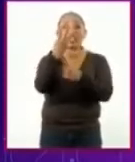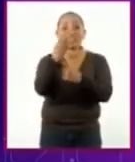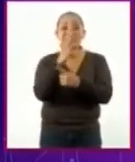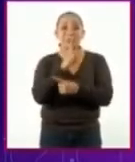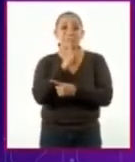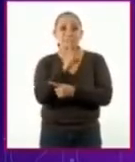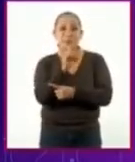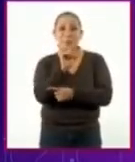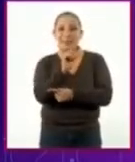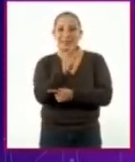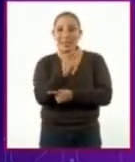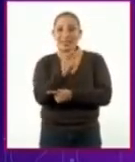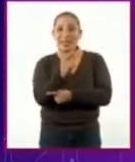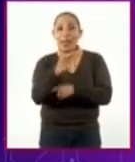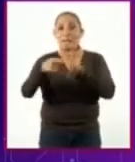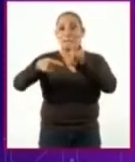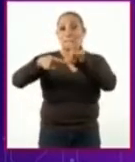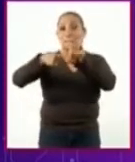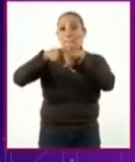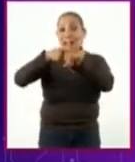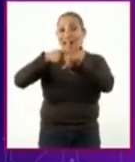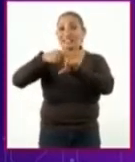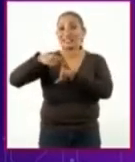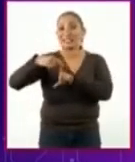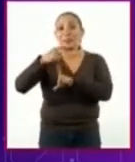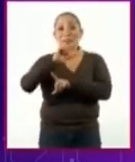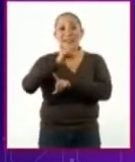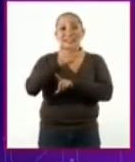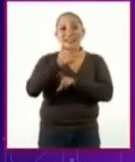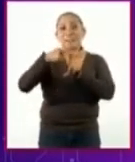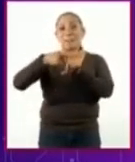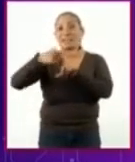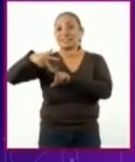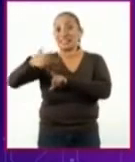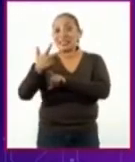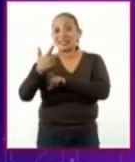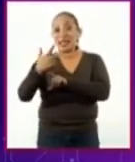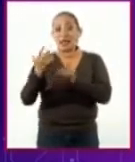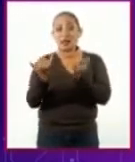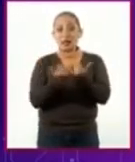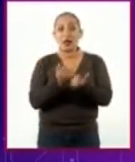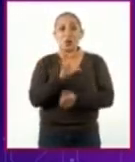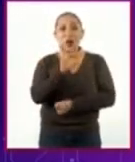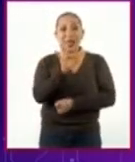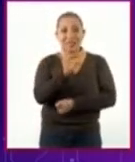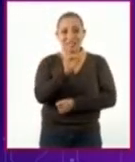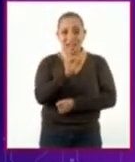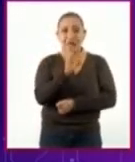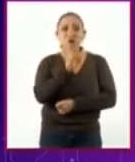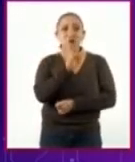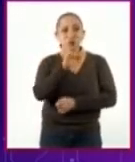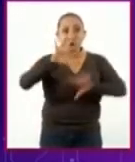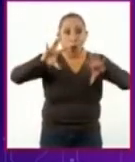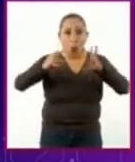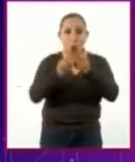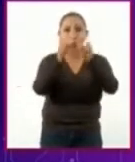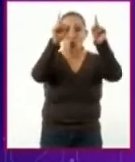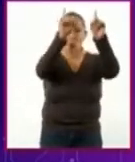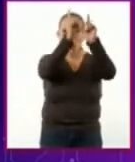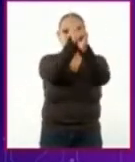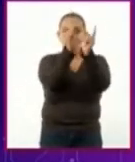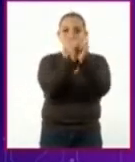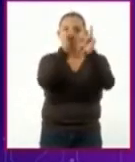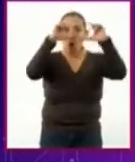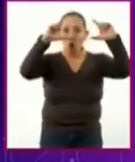a 27. Luego la suma, 27 más 13 igual a 40. Así que el resultado de la primera